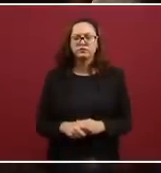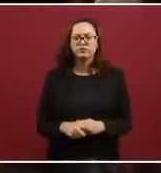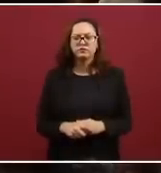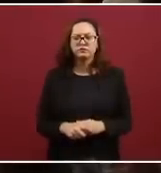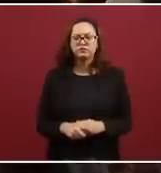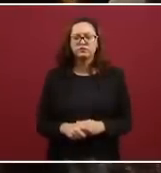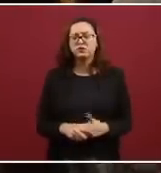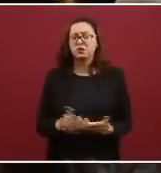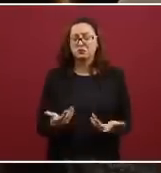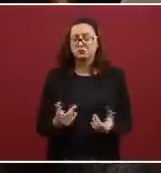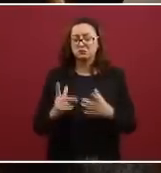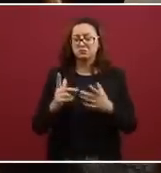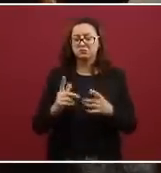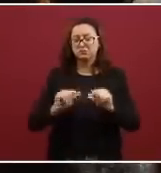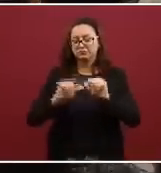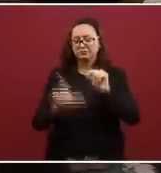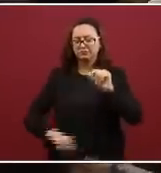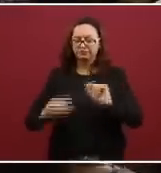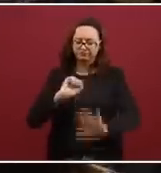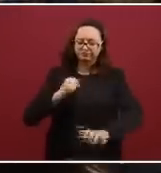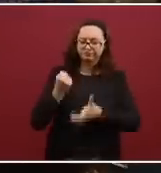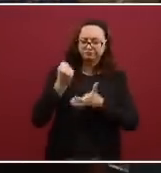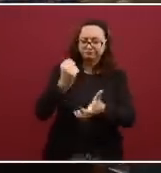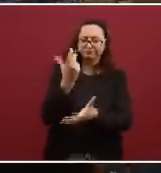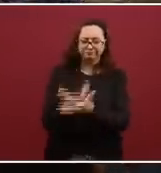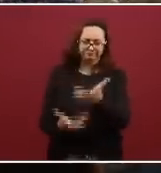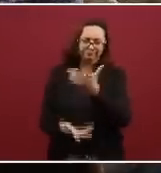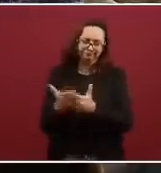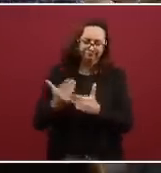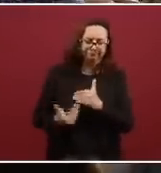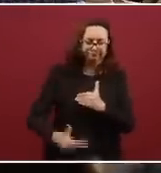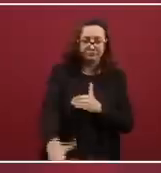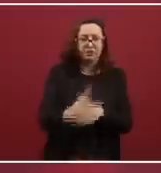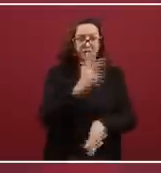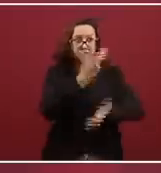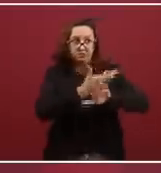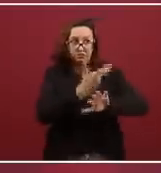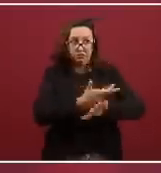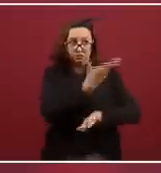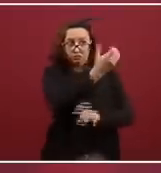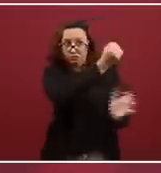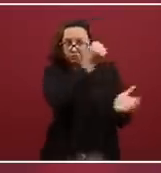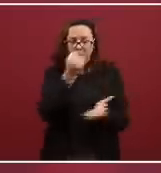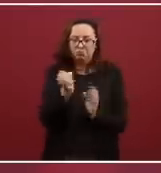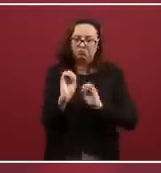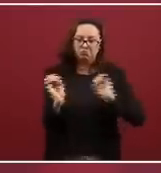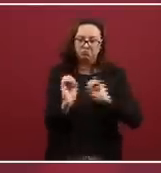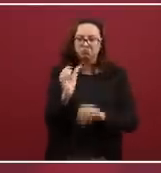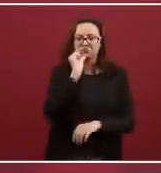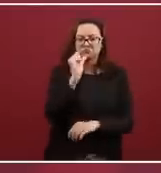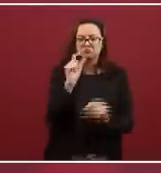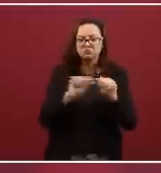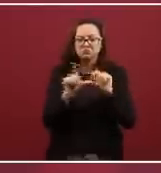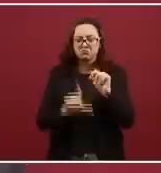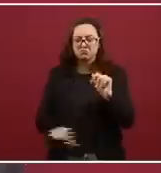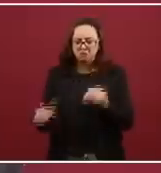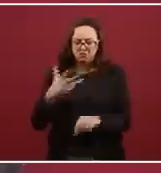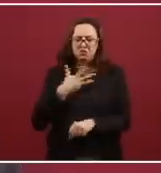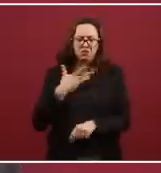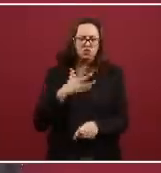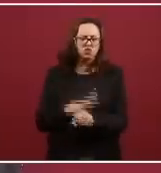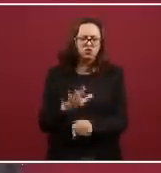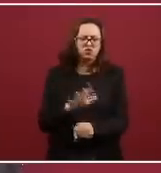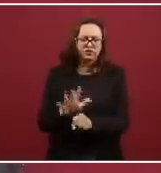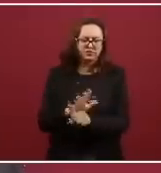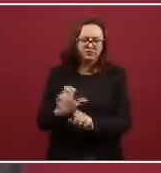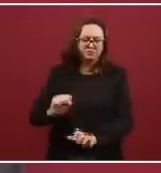recursos eeuu para estas acciones que se están incluyendo en el plan no lo hicimos así méxico tiene los recursos suficientes para